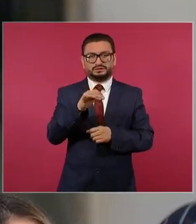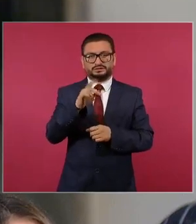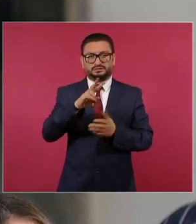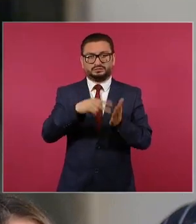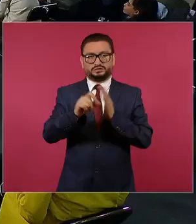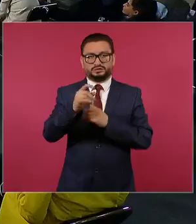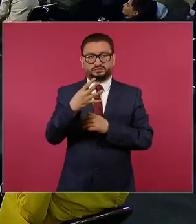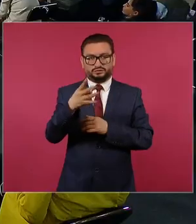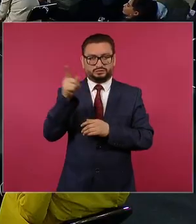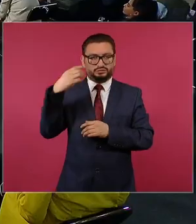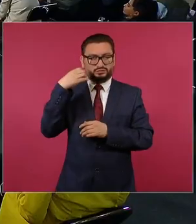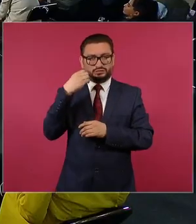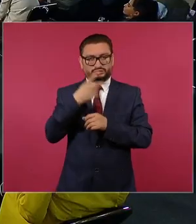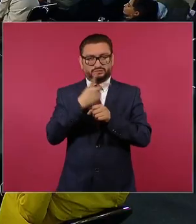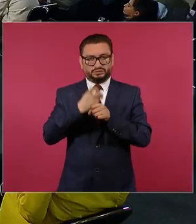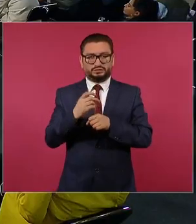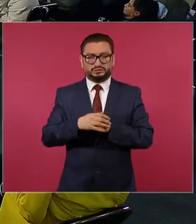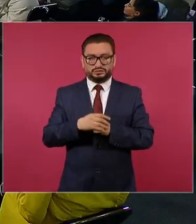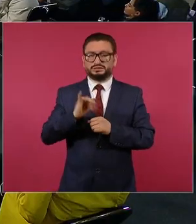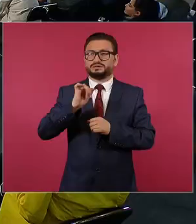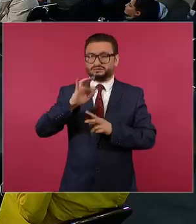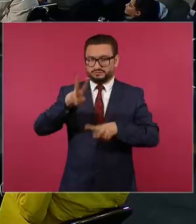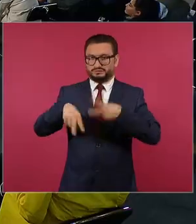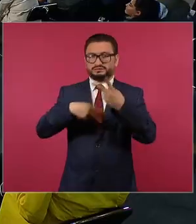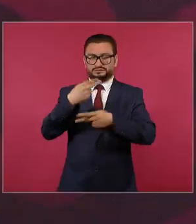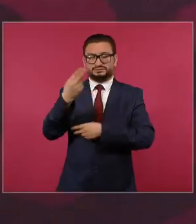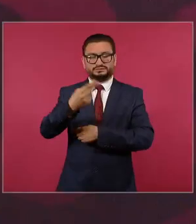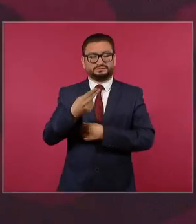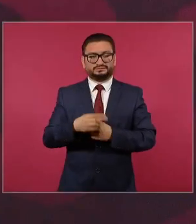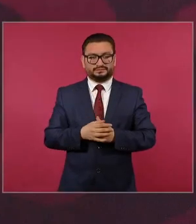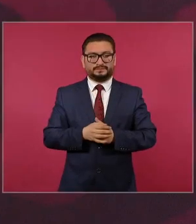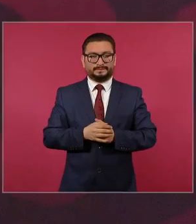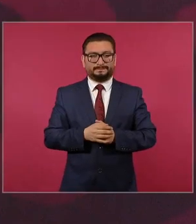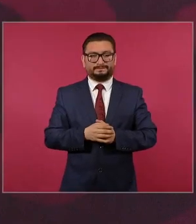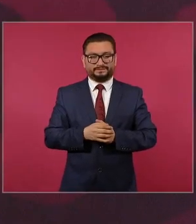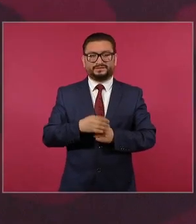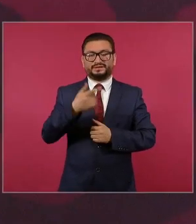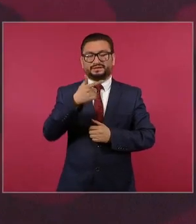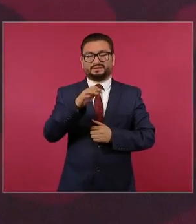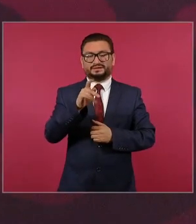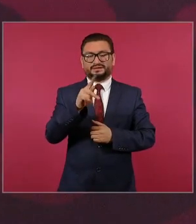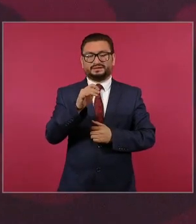de todos los oaxaqueños. Hay que ir a la Guelaguetza, ¿eh?